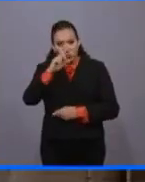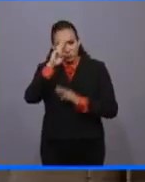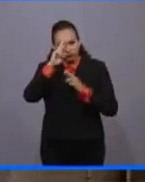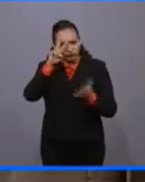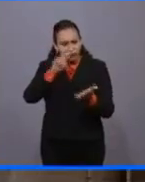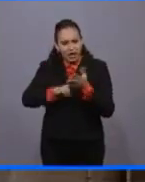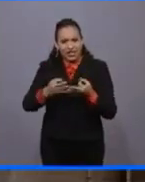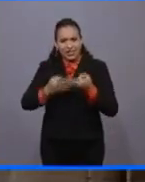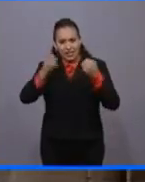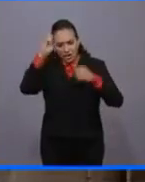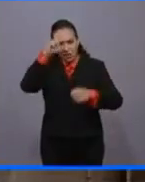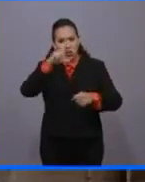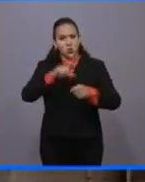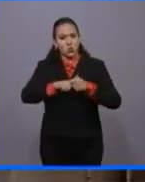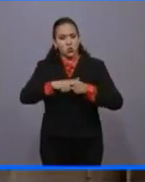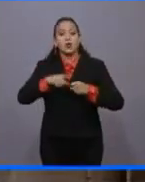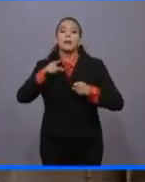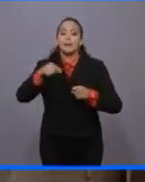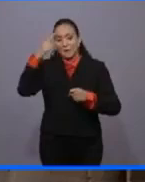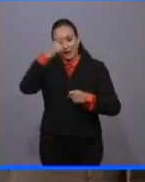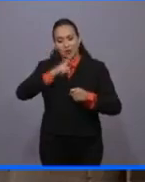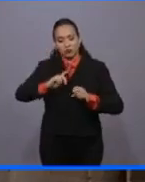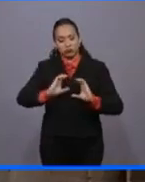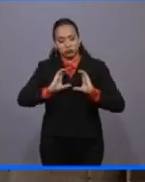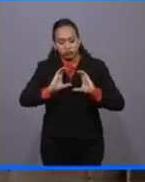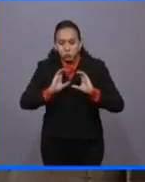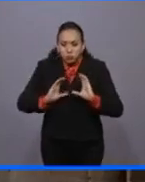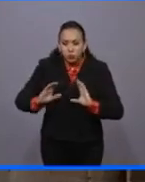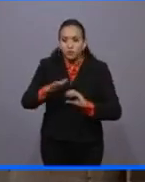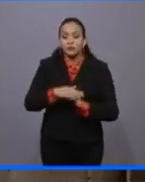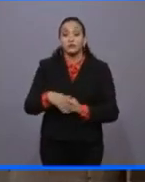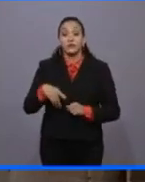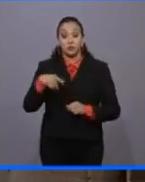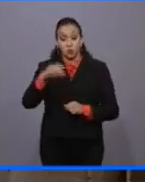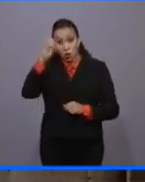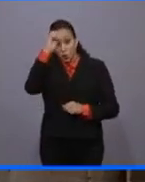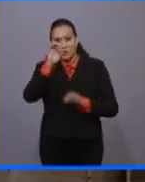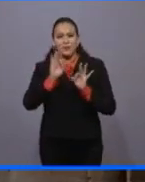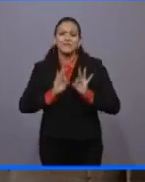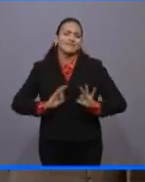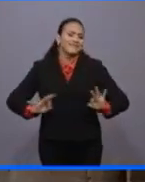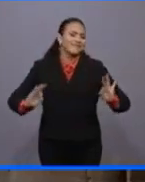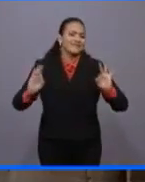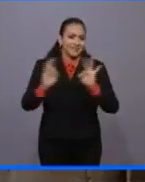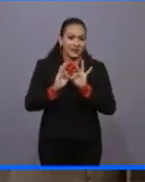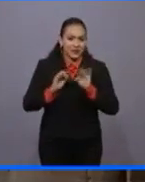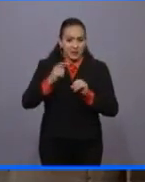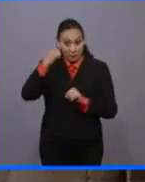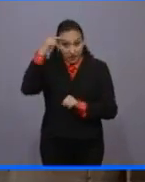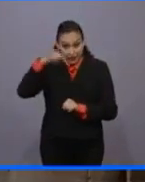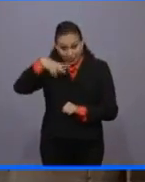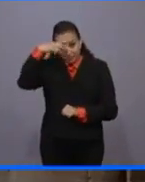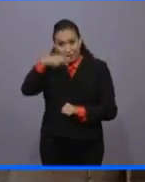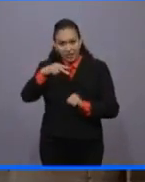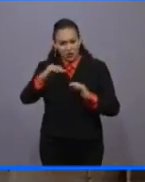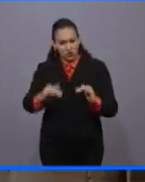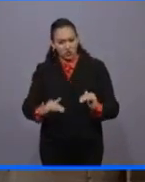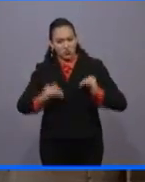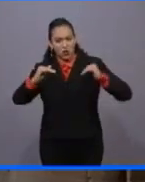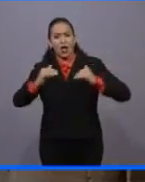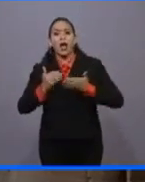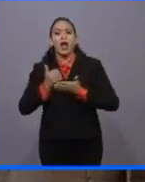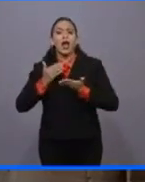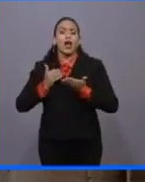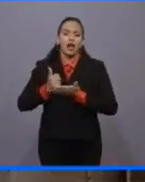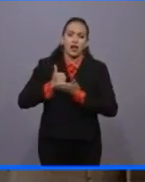de la cultura y de la memoria de nuestros pueblos. Su voz es indispensable para que México sea un país más